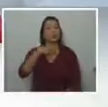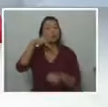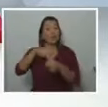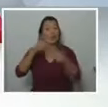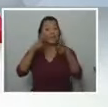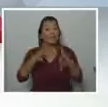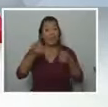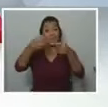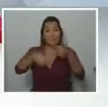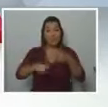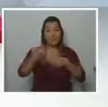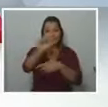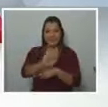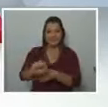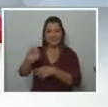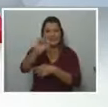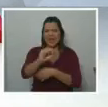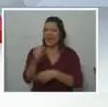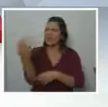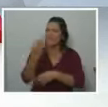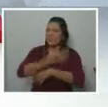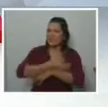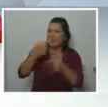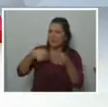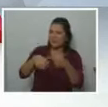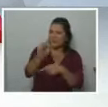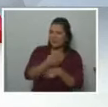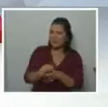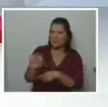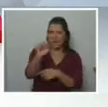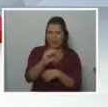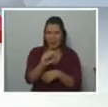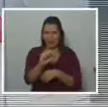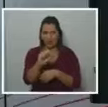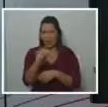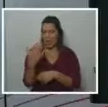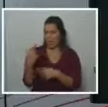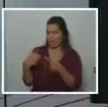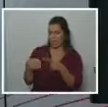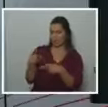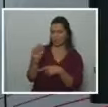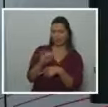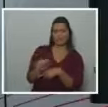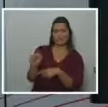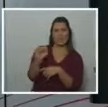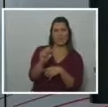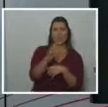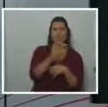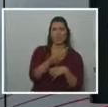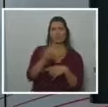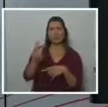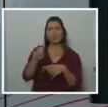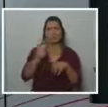el próximo sábado. ¿Qué es el próximo sábado? ¿Ah? ¿Qué fecha es? El próximo sábado debe ser